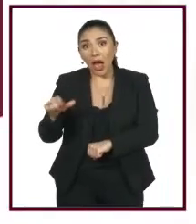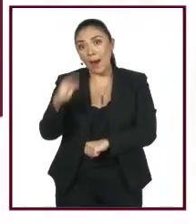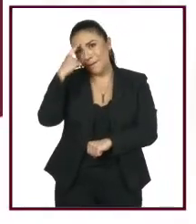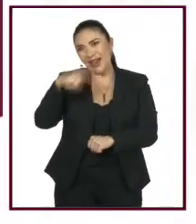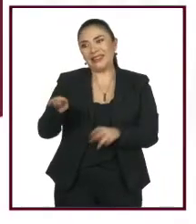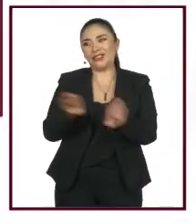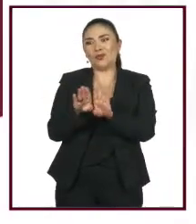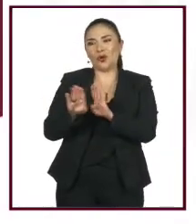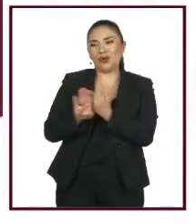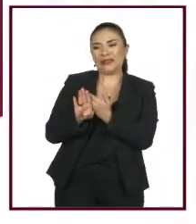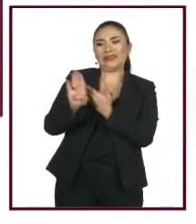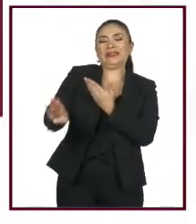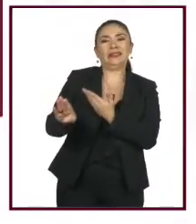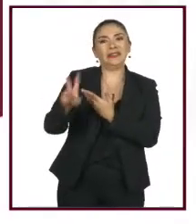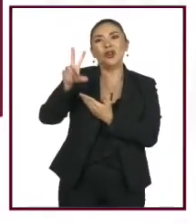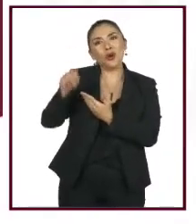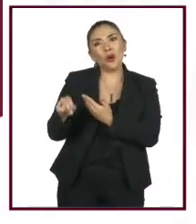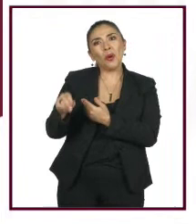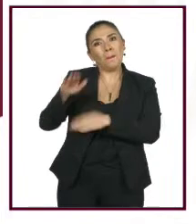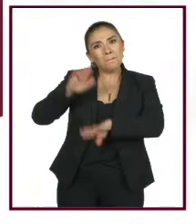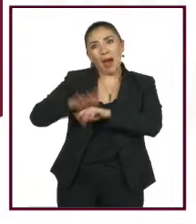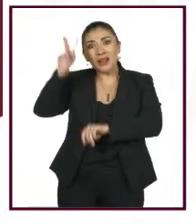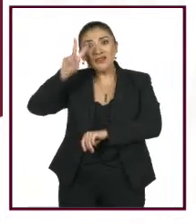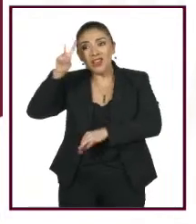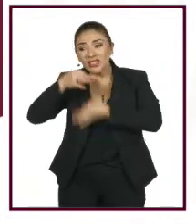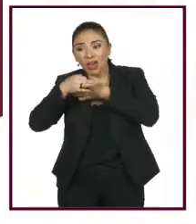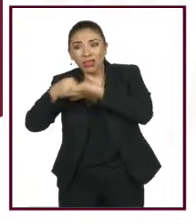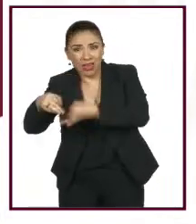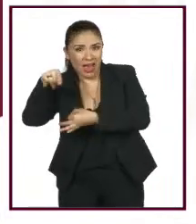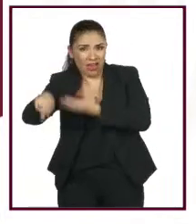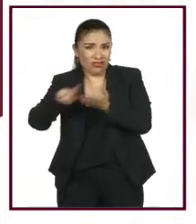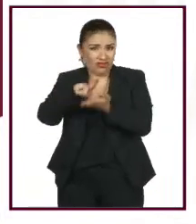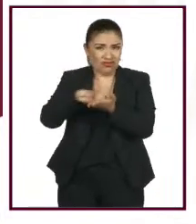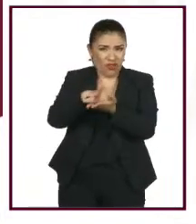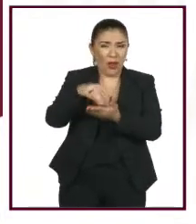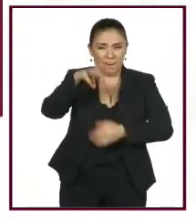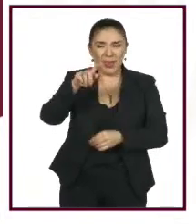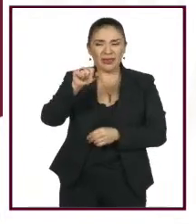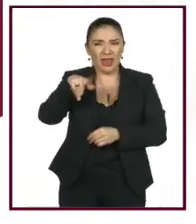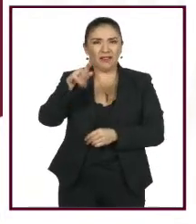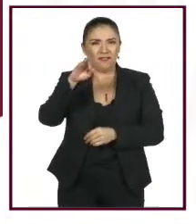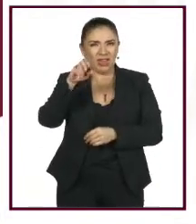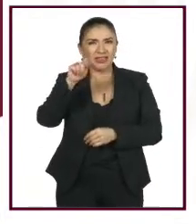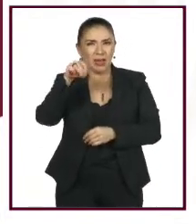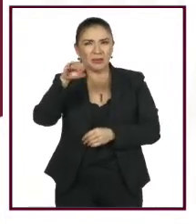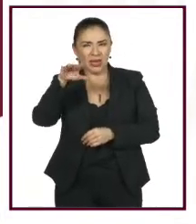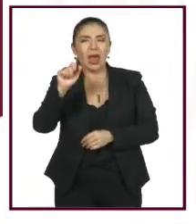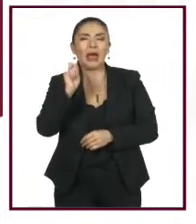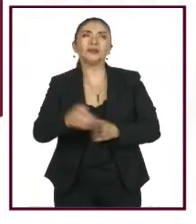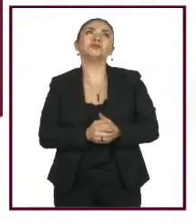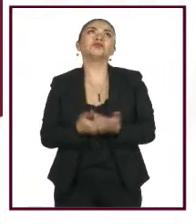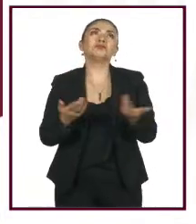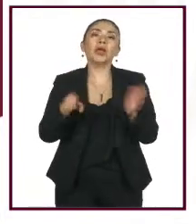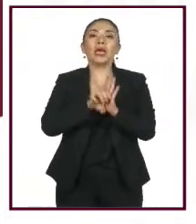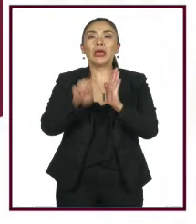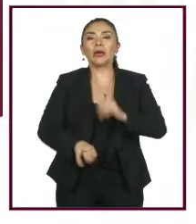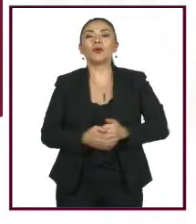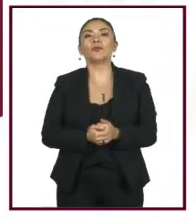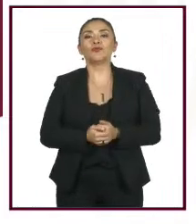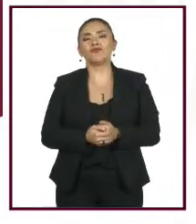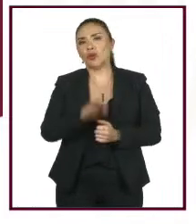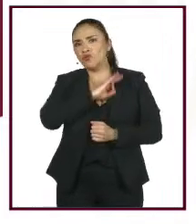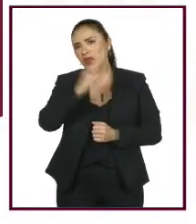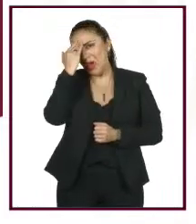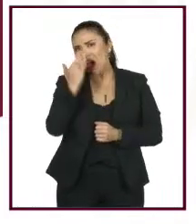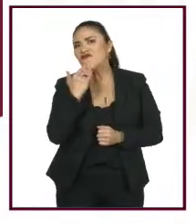para evitar o no desarrollar un trastorno por consumo de esta sustancia, la metanfetamina, individuales, pues tenemos las